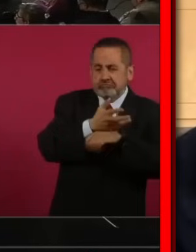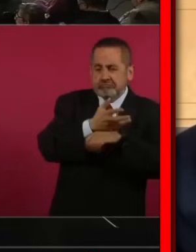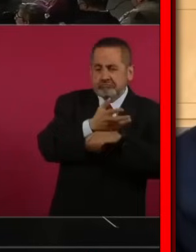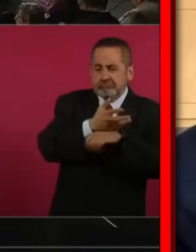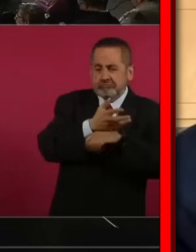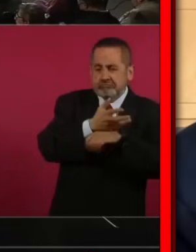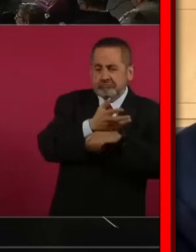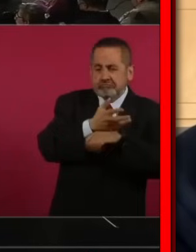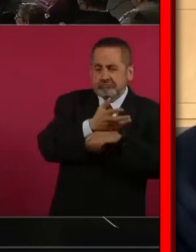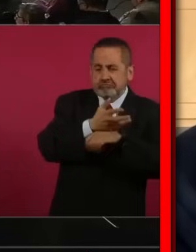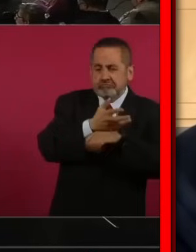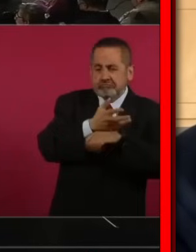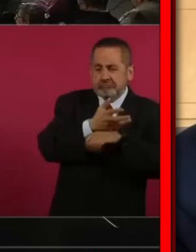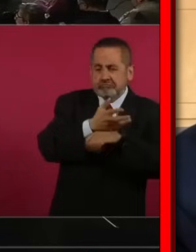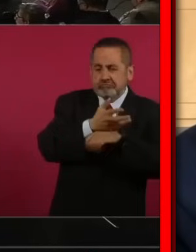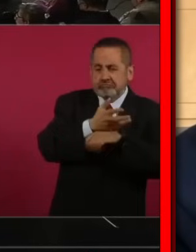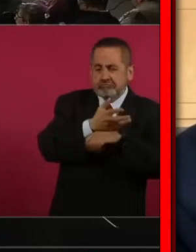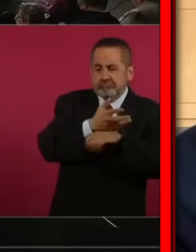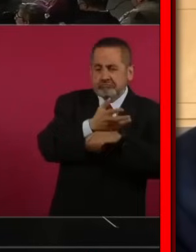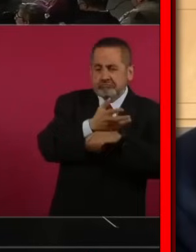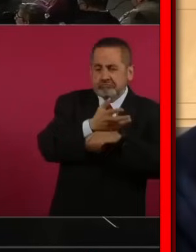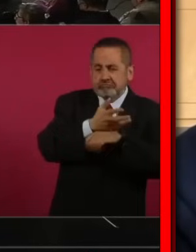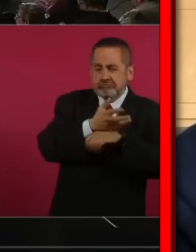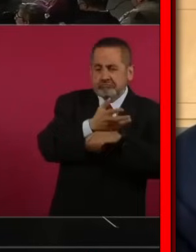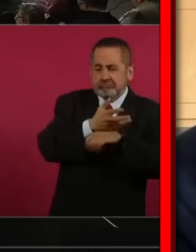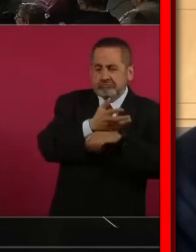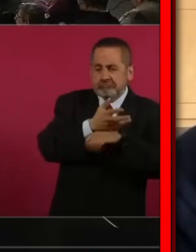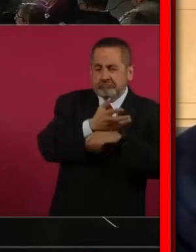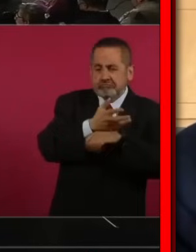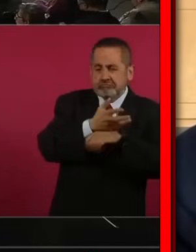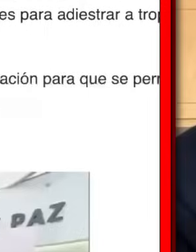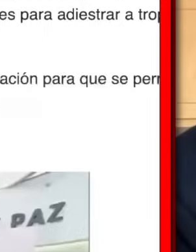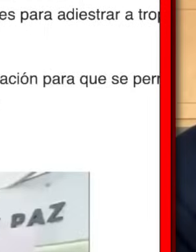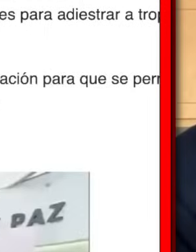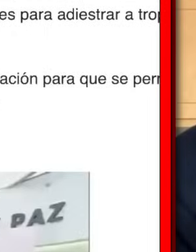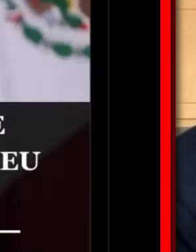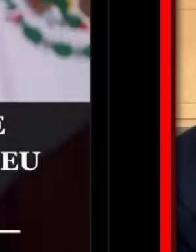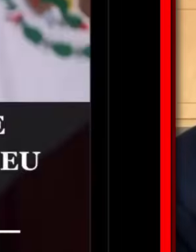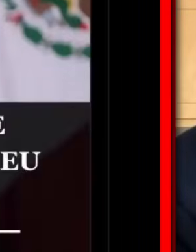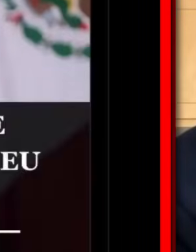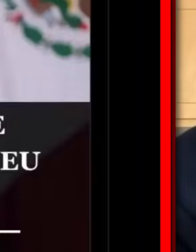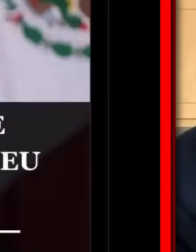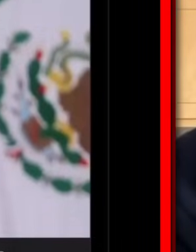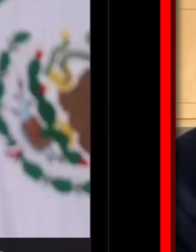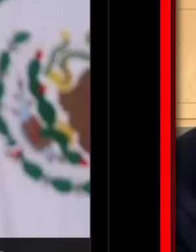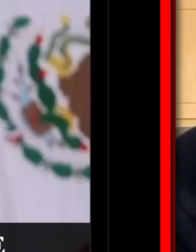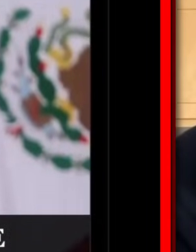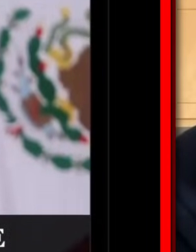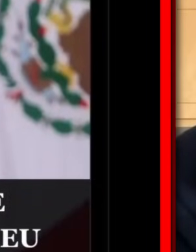bien puestas con con sus jefes de Estados Unidos así literal y ahora pues ya cambiaron las cosas Pero bueno lo que se refiere al